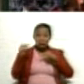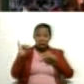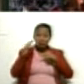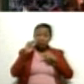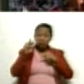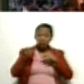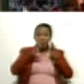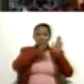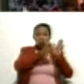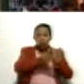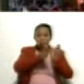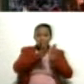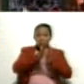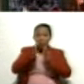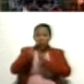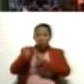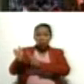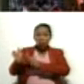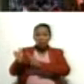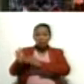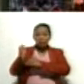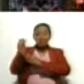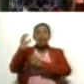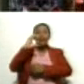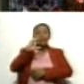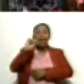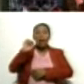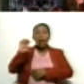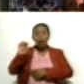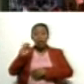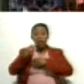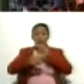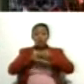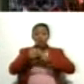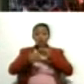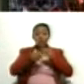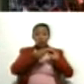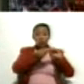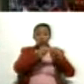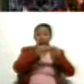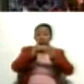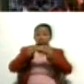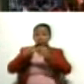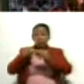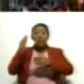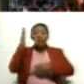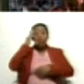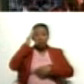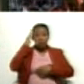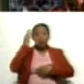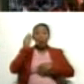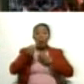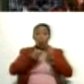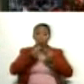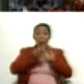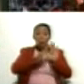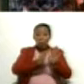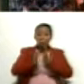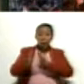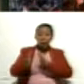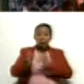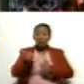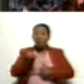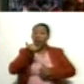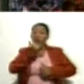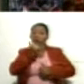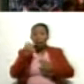organizado, planificado por el Consejo Nacional Electoral. Eso sí saben de hacer elecciones, sin fallas,